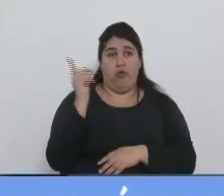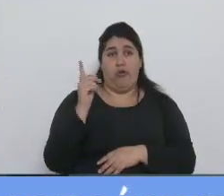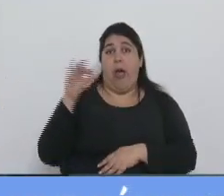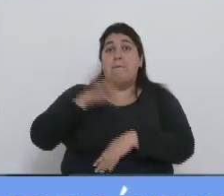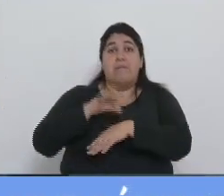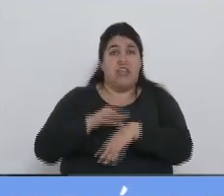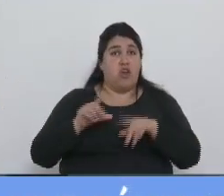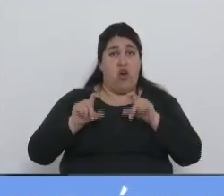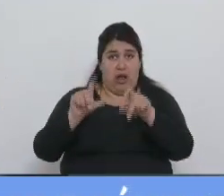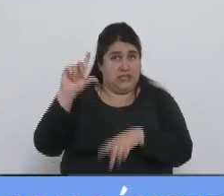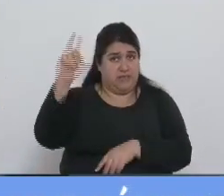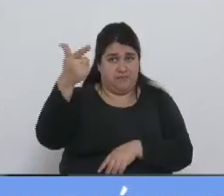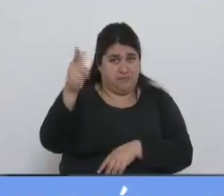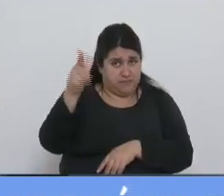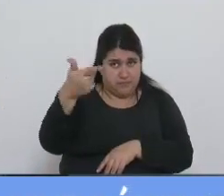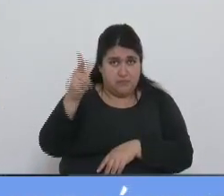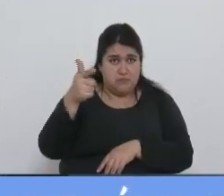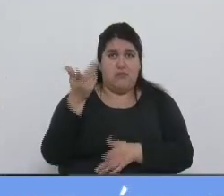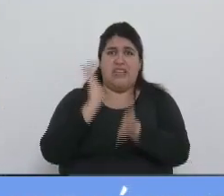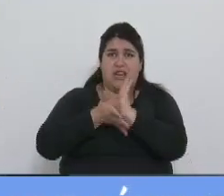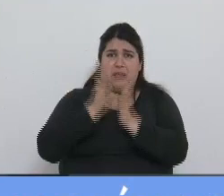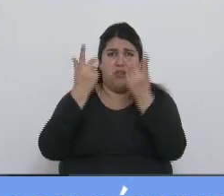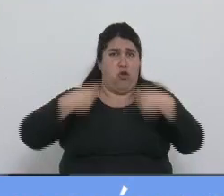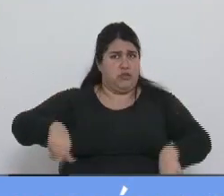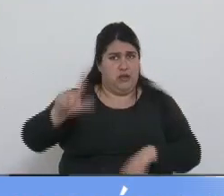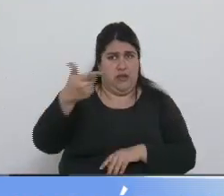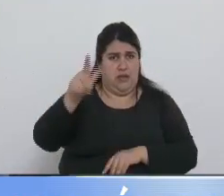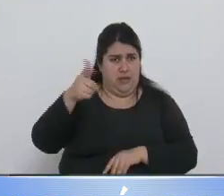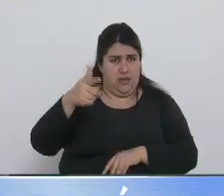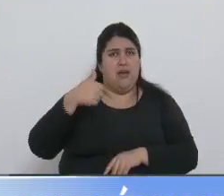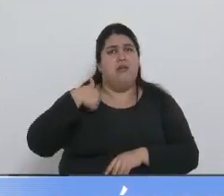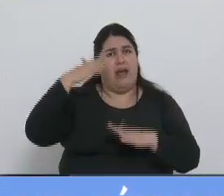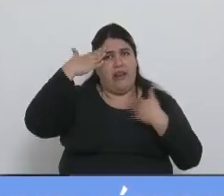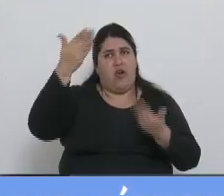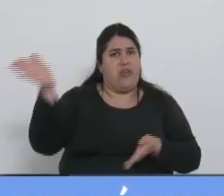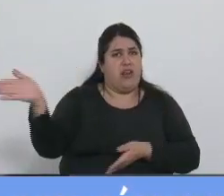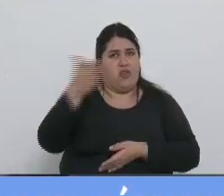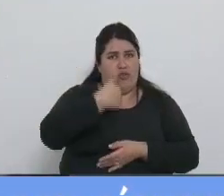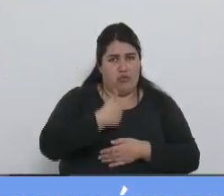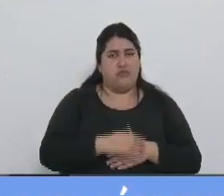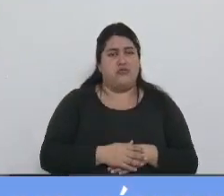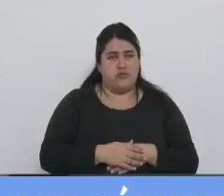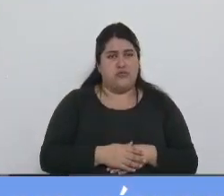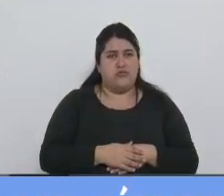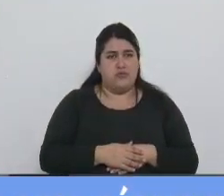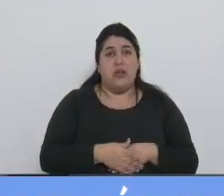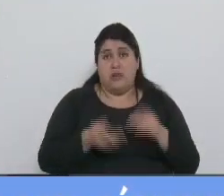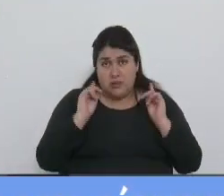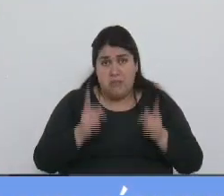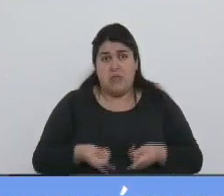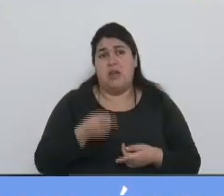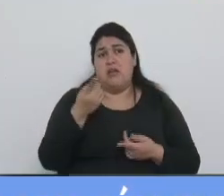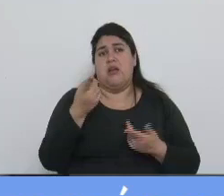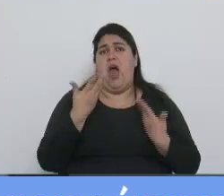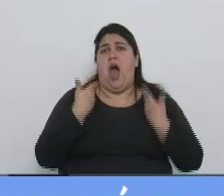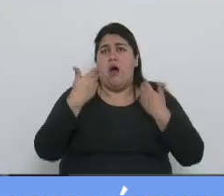oncopediatra que trate estos temas. En memoria de todos esos, y por supuesto acompañando